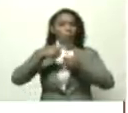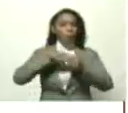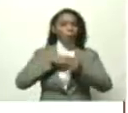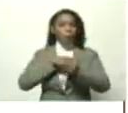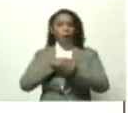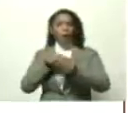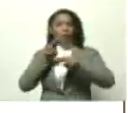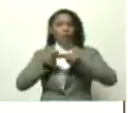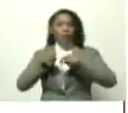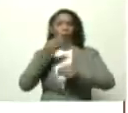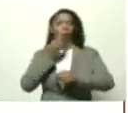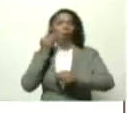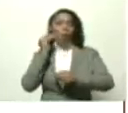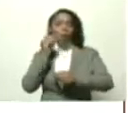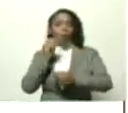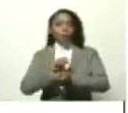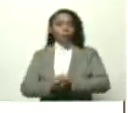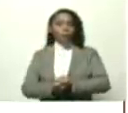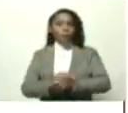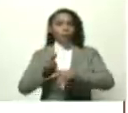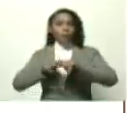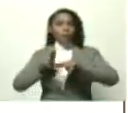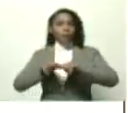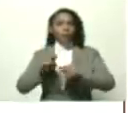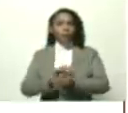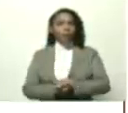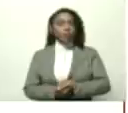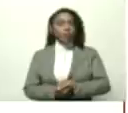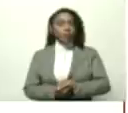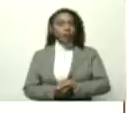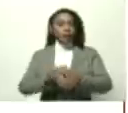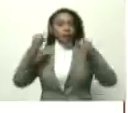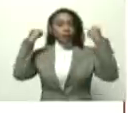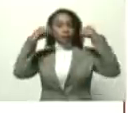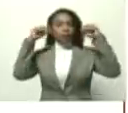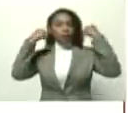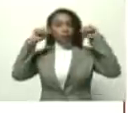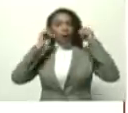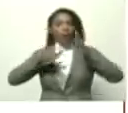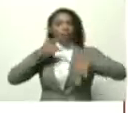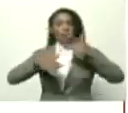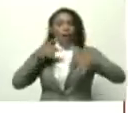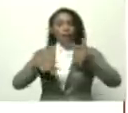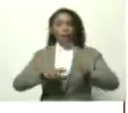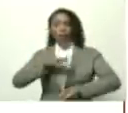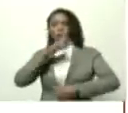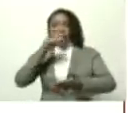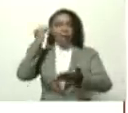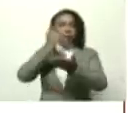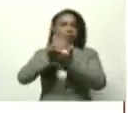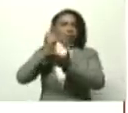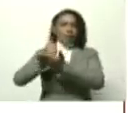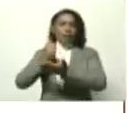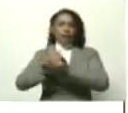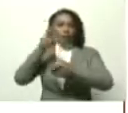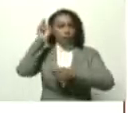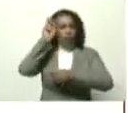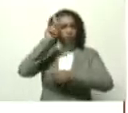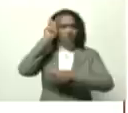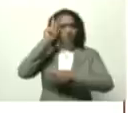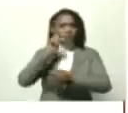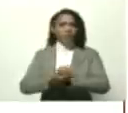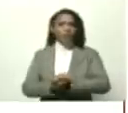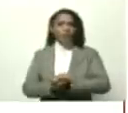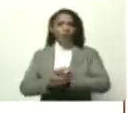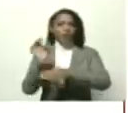niños, de jóvenes, para entrenarlos en actividades macabras, en asesinatos, en funciones